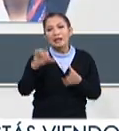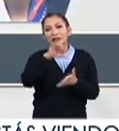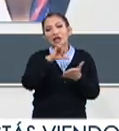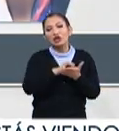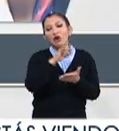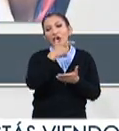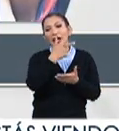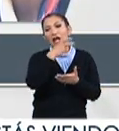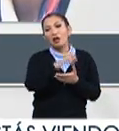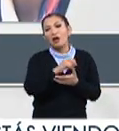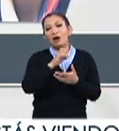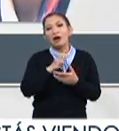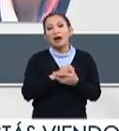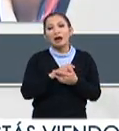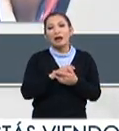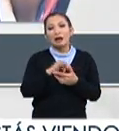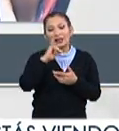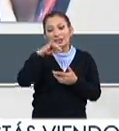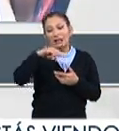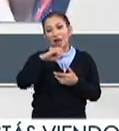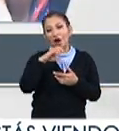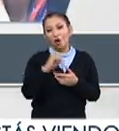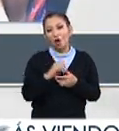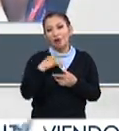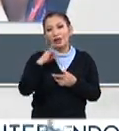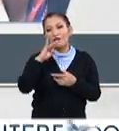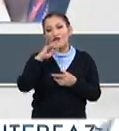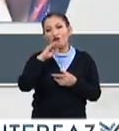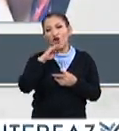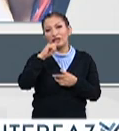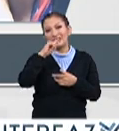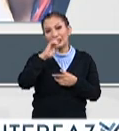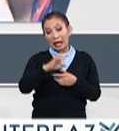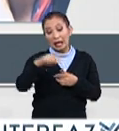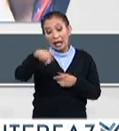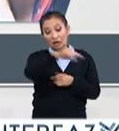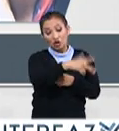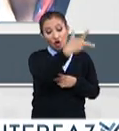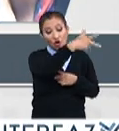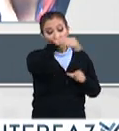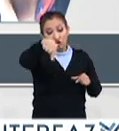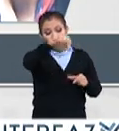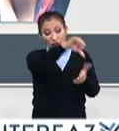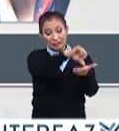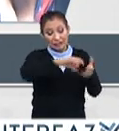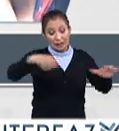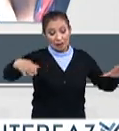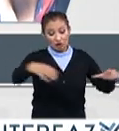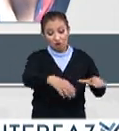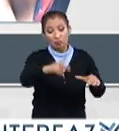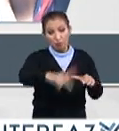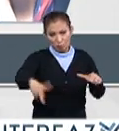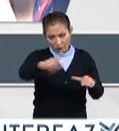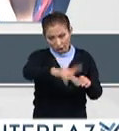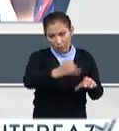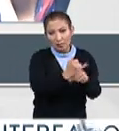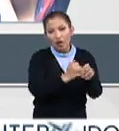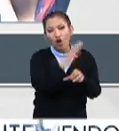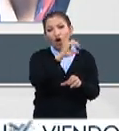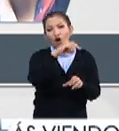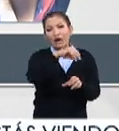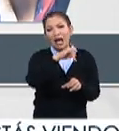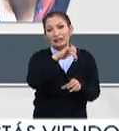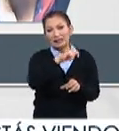Centro Geo, el IPCIT, el INAOE y el Infotec. Estos 8 son centros públicos de investigación de